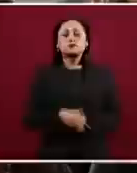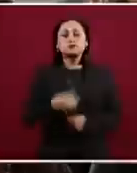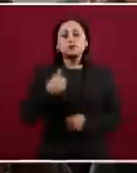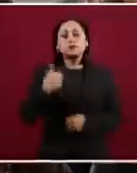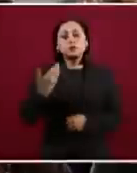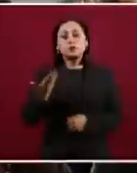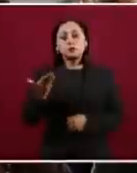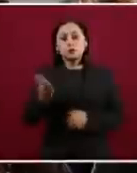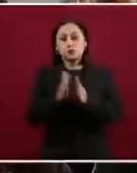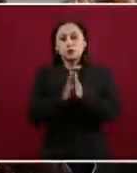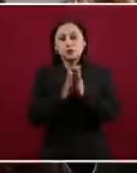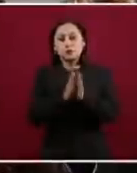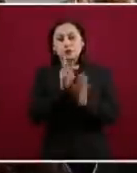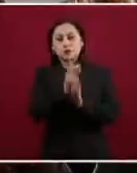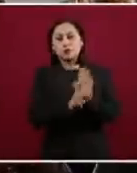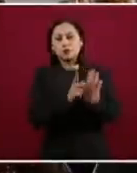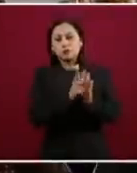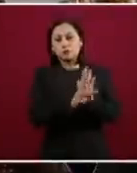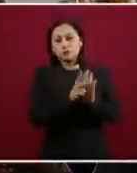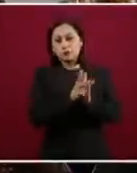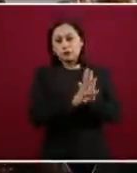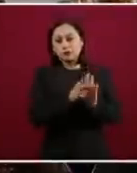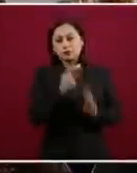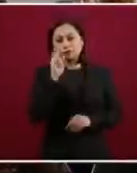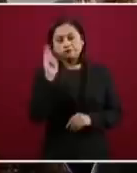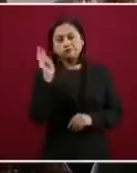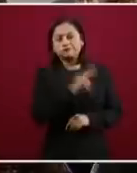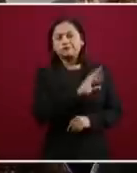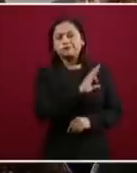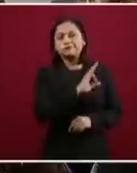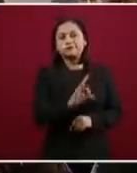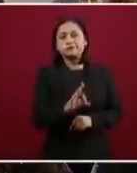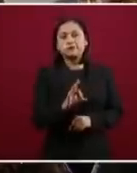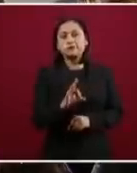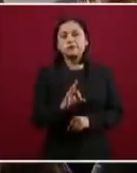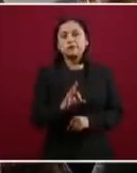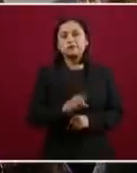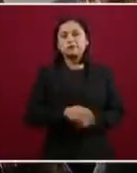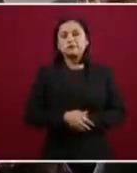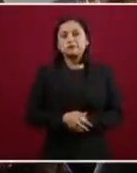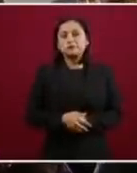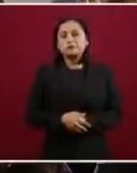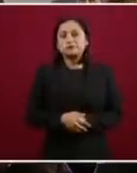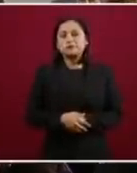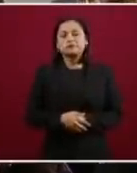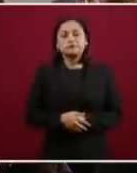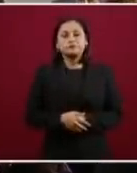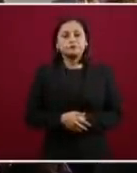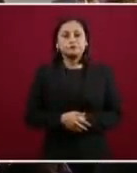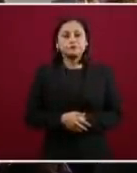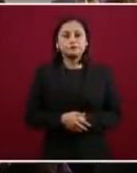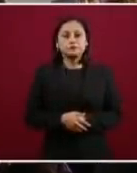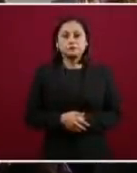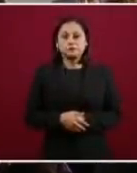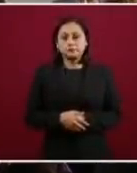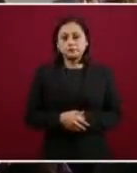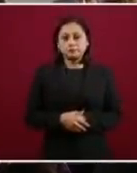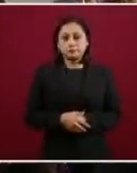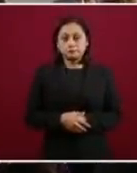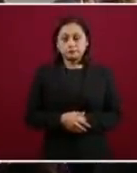de pasar un video para entrar en el ambiente o así de sobre qué estamos tratando.